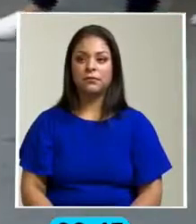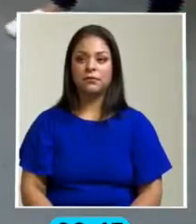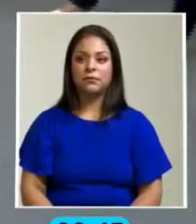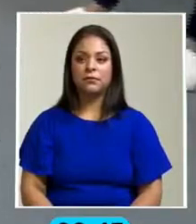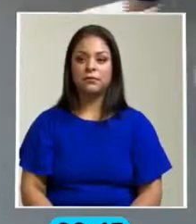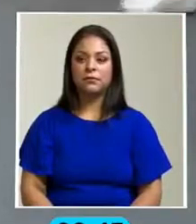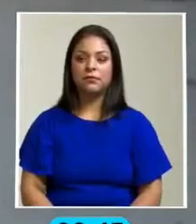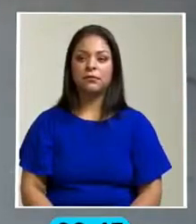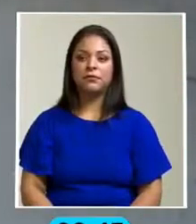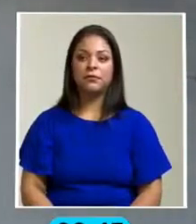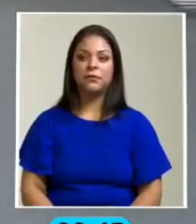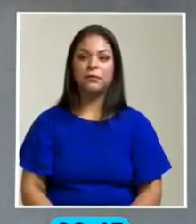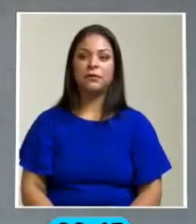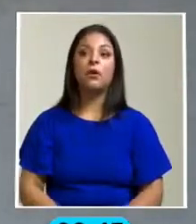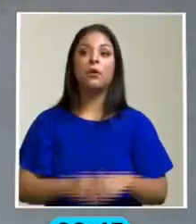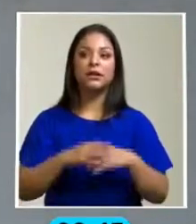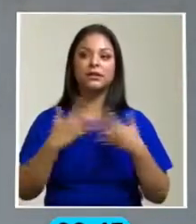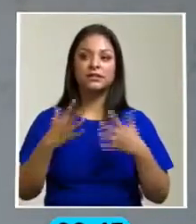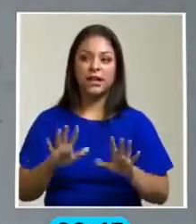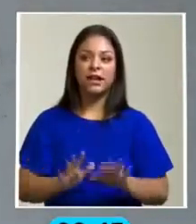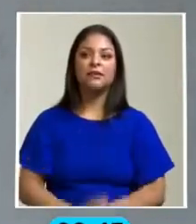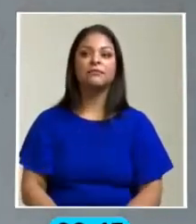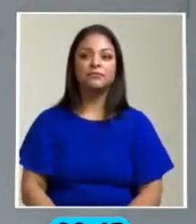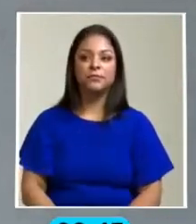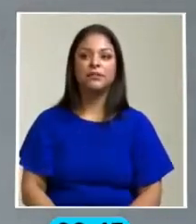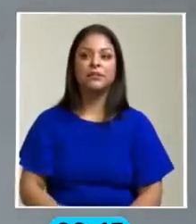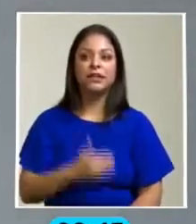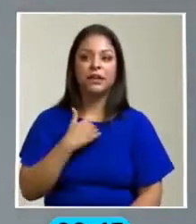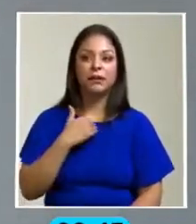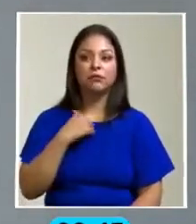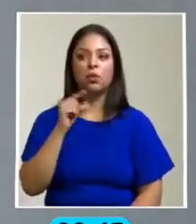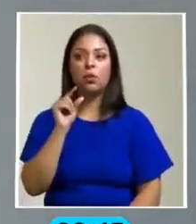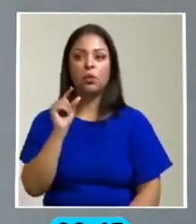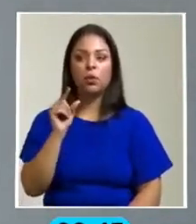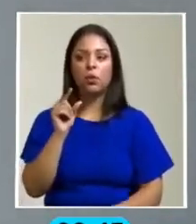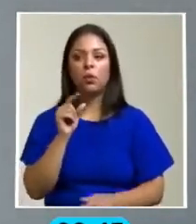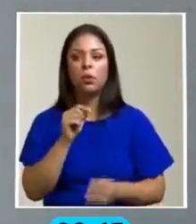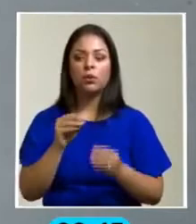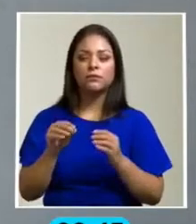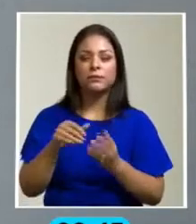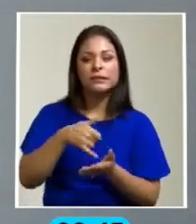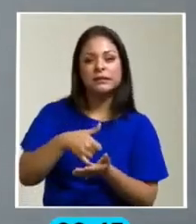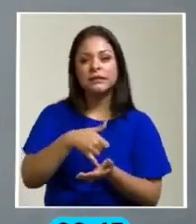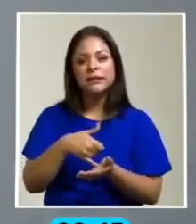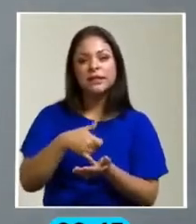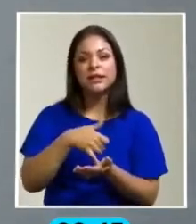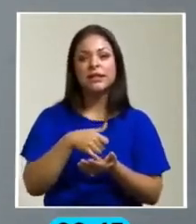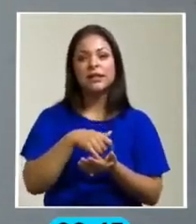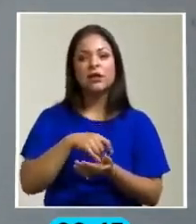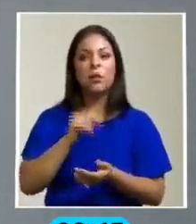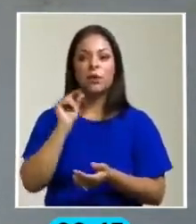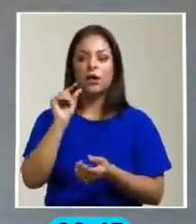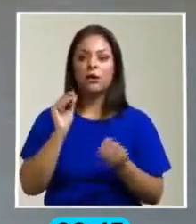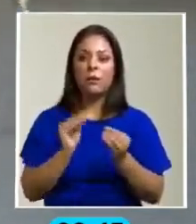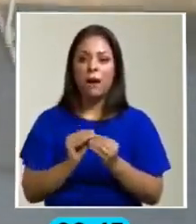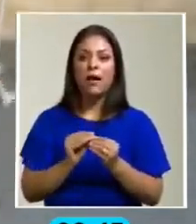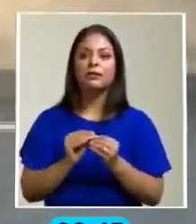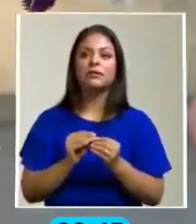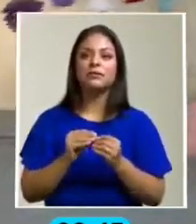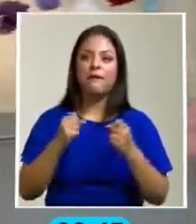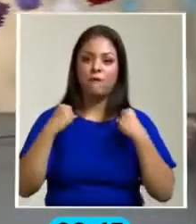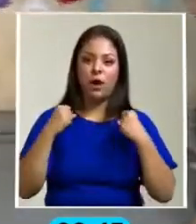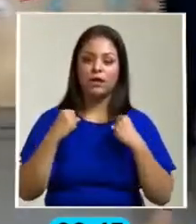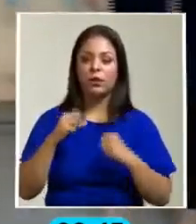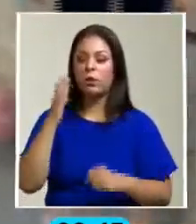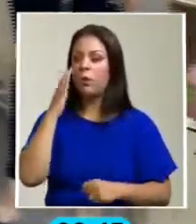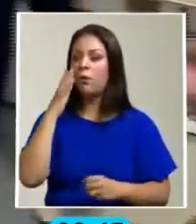¡Ay, casi! ¡Vamos, Ángel! ¡Ay! Ahí está titubeando uno, yo creo que sí. No, ya casi, Ángel. Tiene que ser un poquito más fuerte, Ángel. No te preocupes.